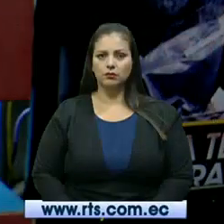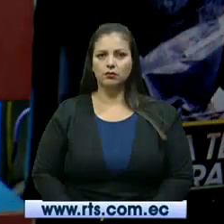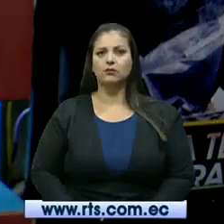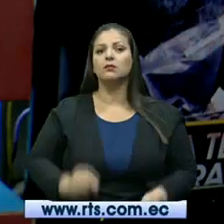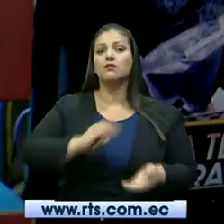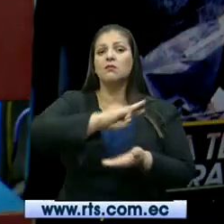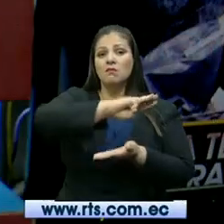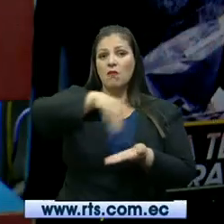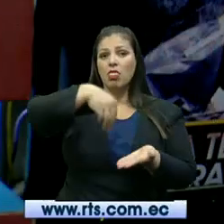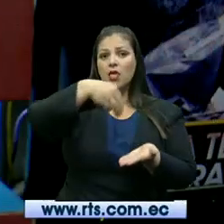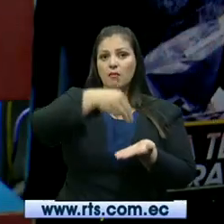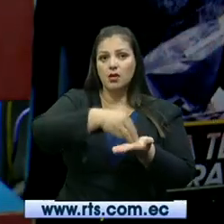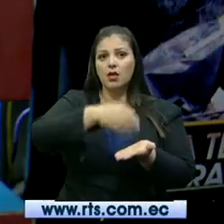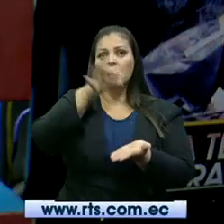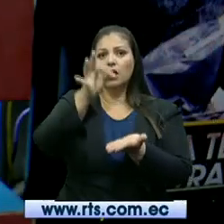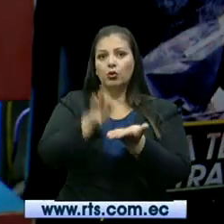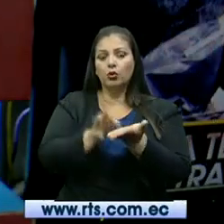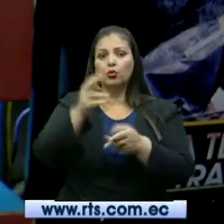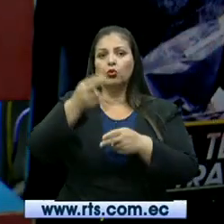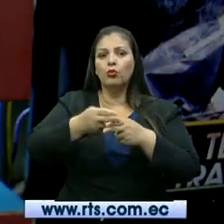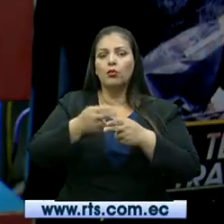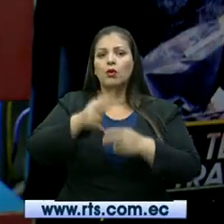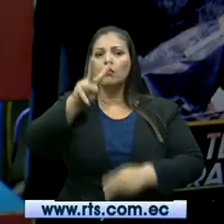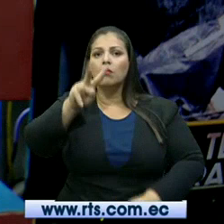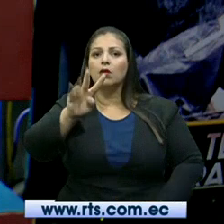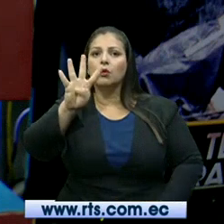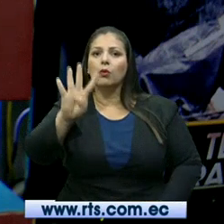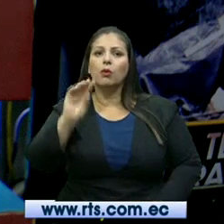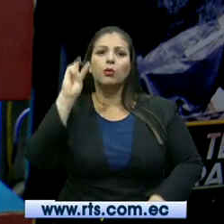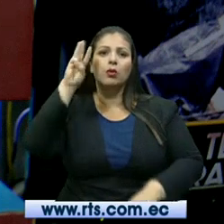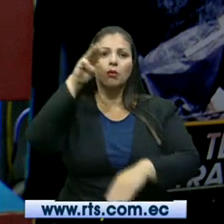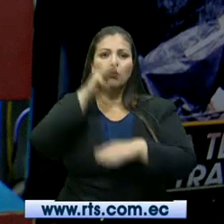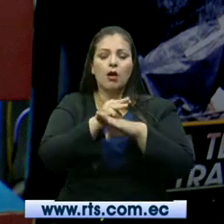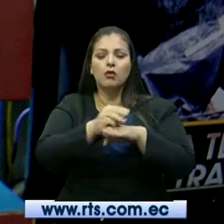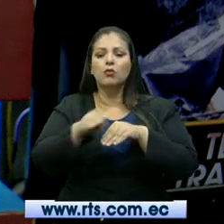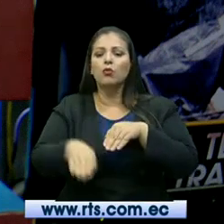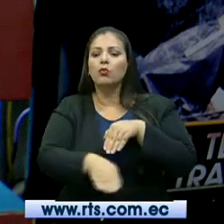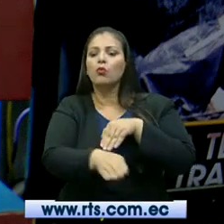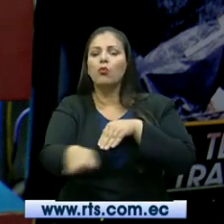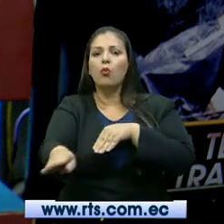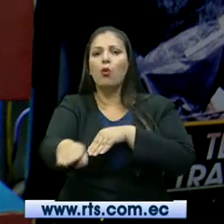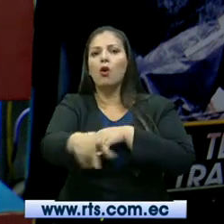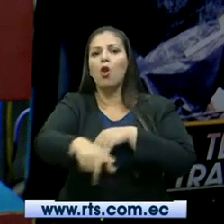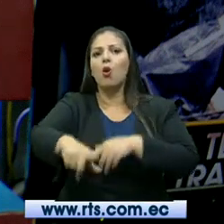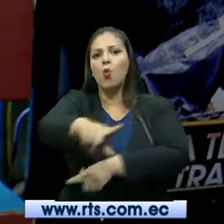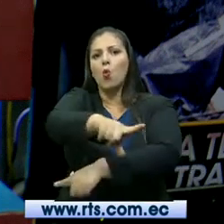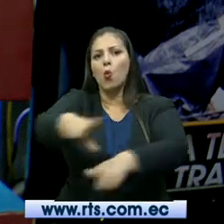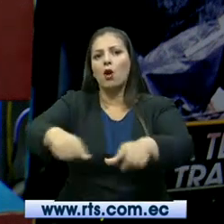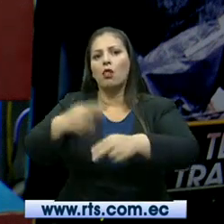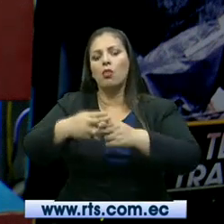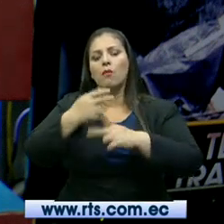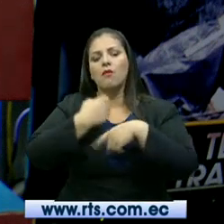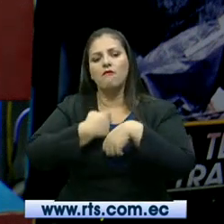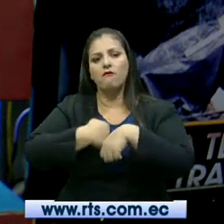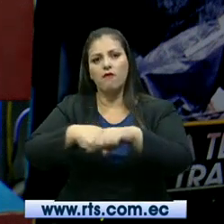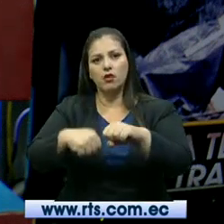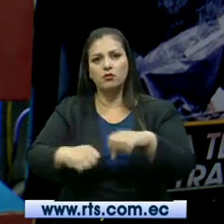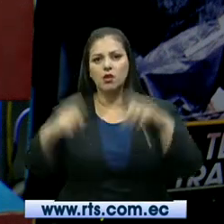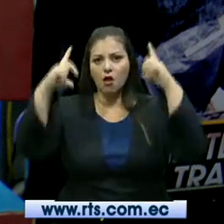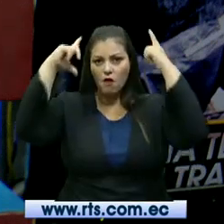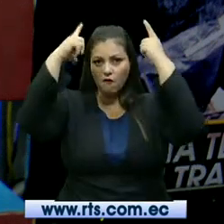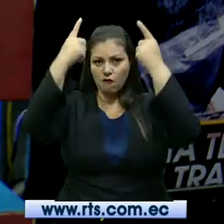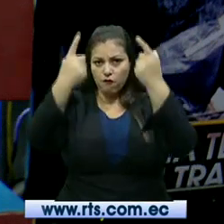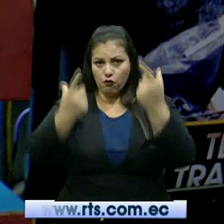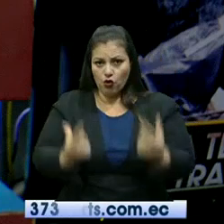Dos personas murieron y 14 quedaron heridas cuando la furgoneta en la que viajaban se volcó en el sitio El Esfuerzo del Cantón 24 de Mayo en